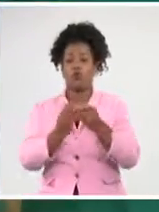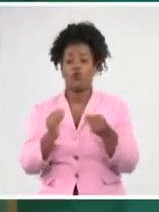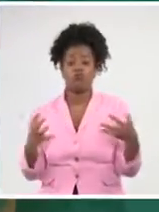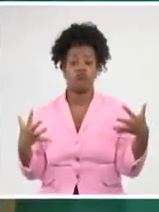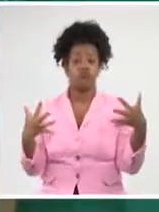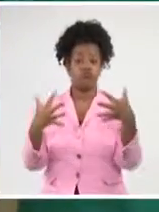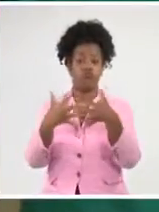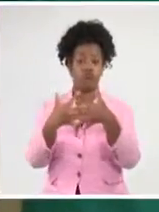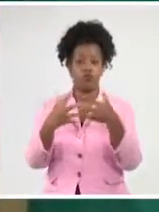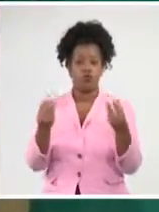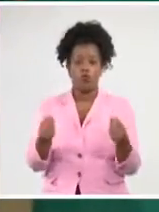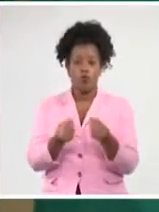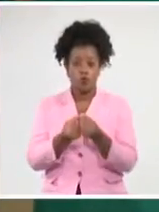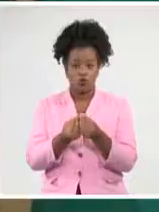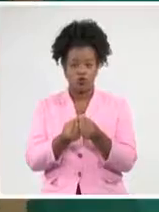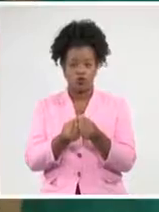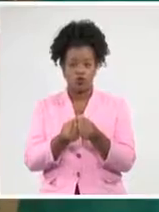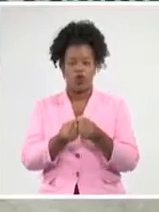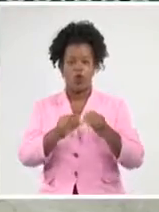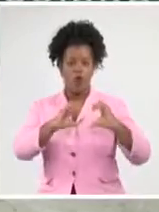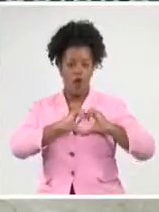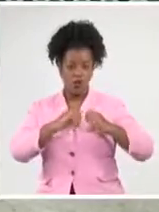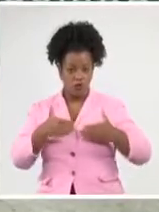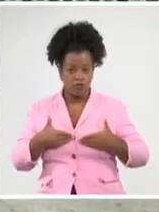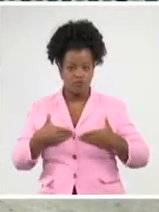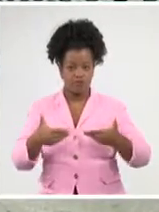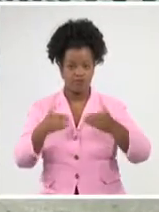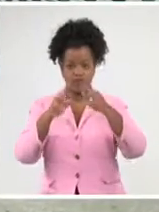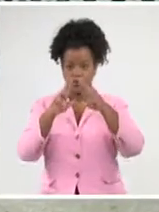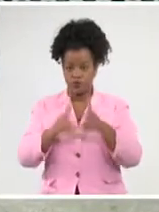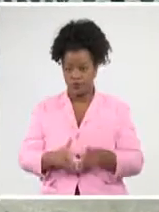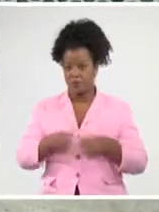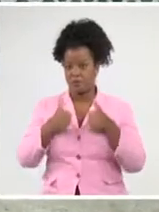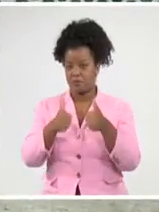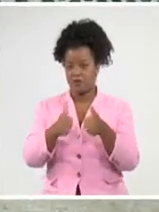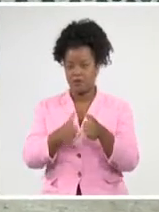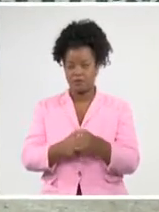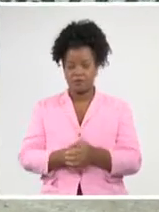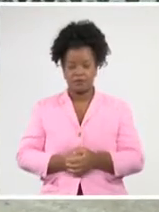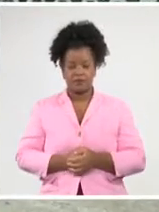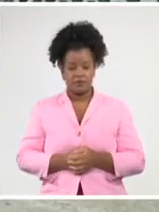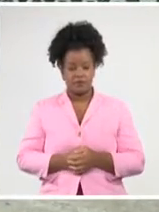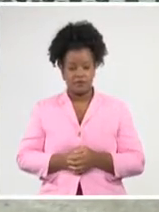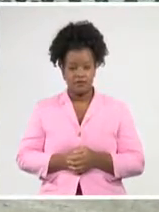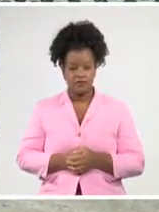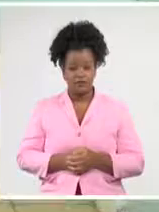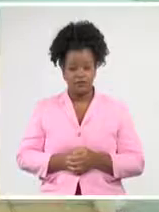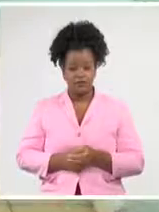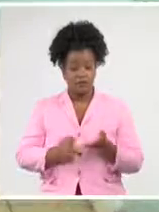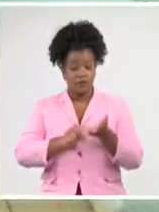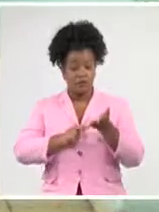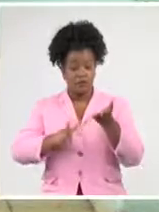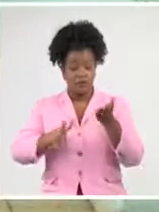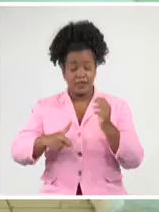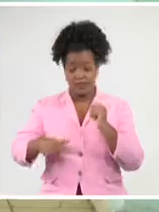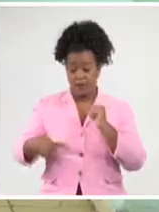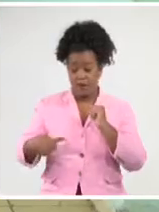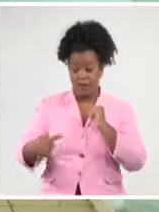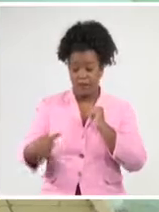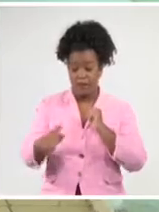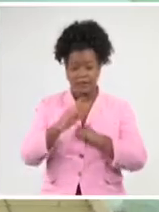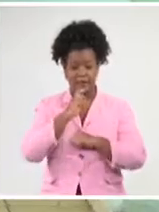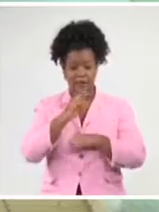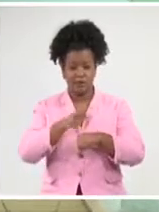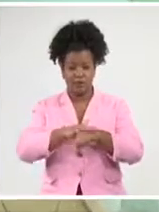el presidente, ponerle corazón y que esto salga bien. Cuando la provincia vive jornadas complejas de enfrentamiento a la pandemia, la